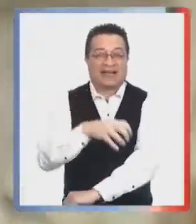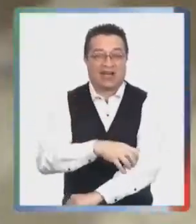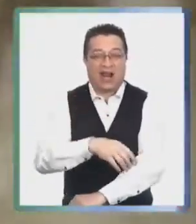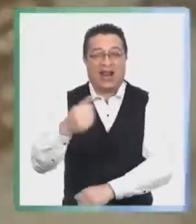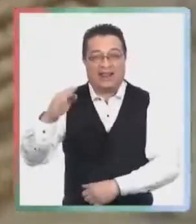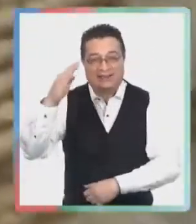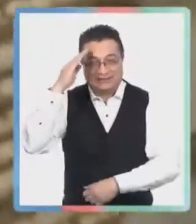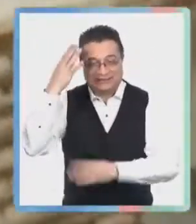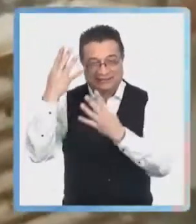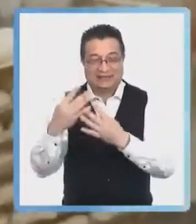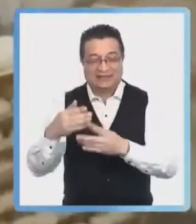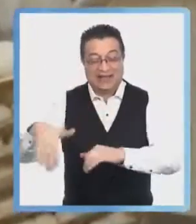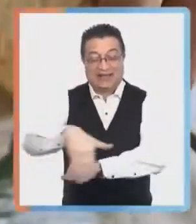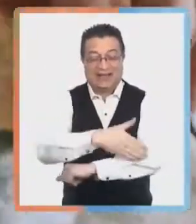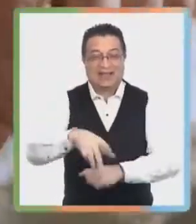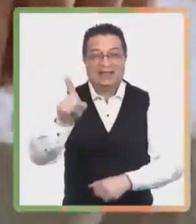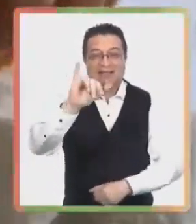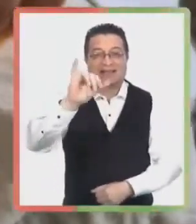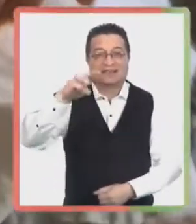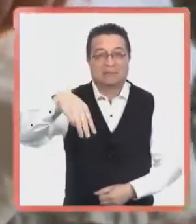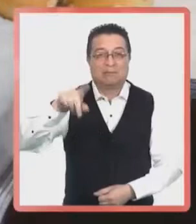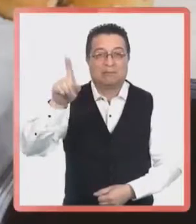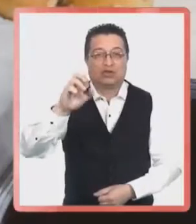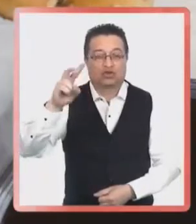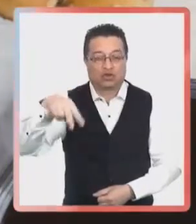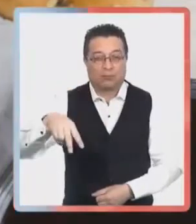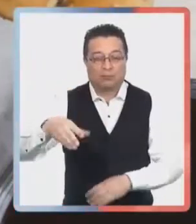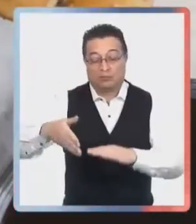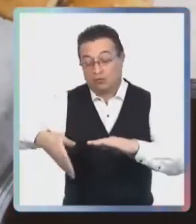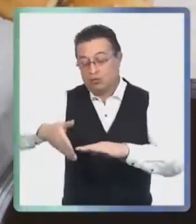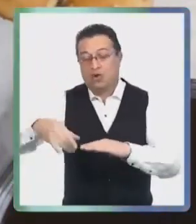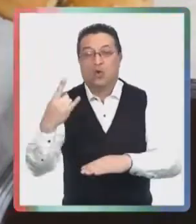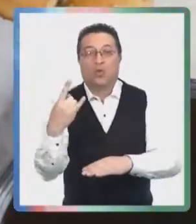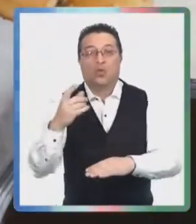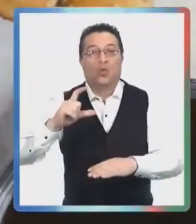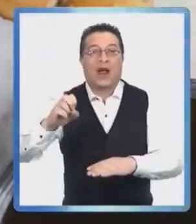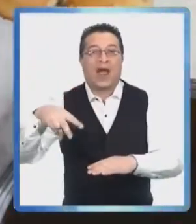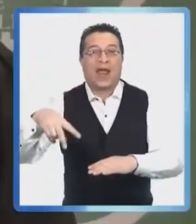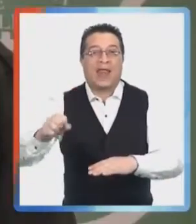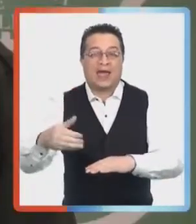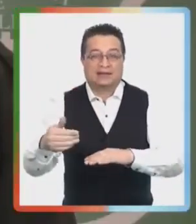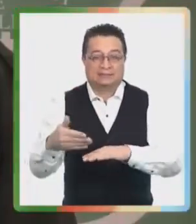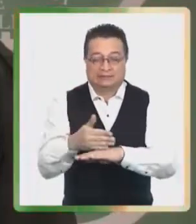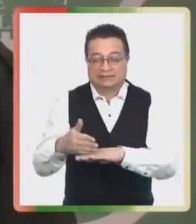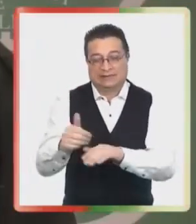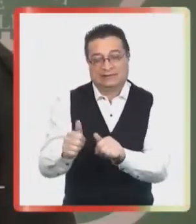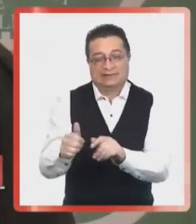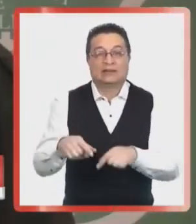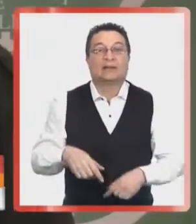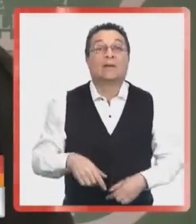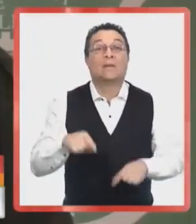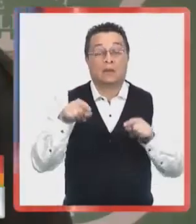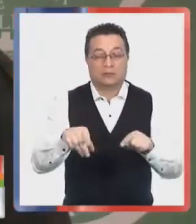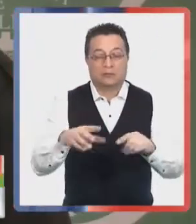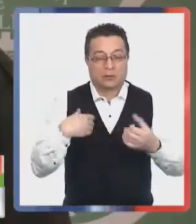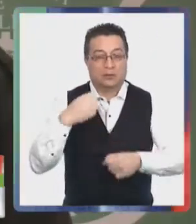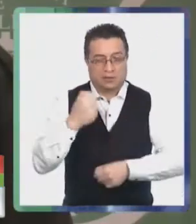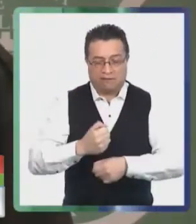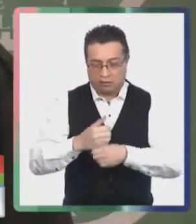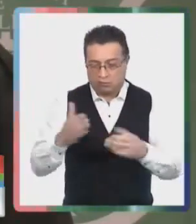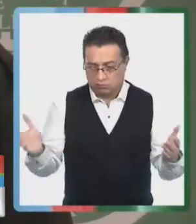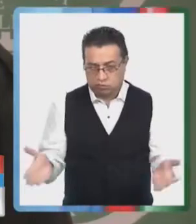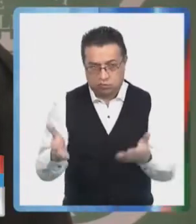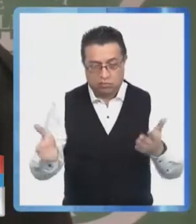Dirección Regional de Gendarmería en calle Simpson, casi al llegar a Ogana. Esto aporta significativamente el trabajo